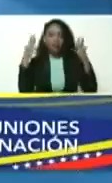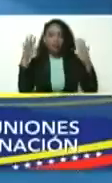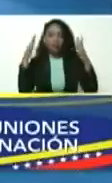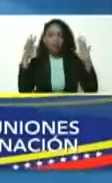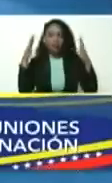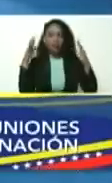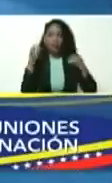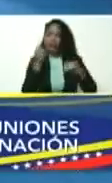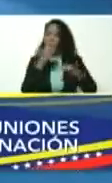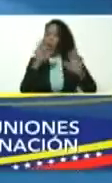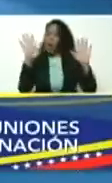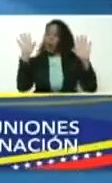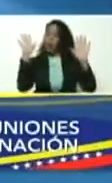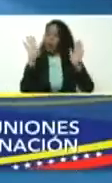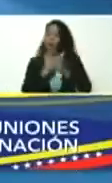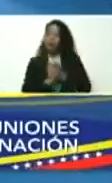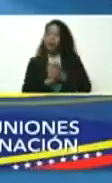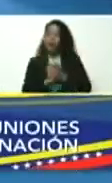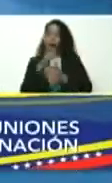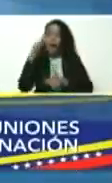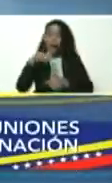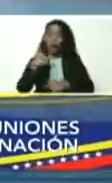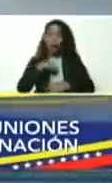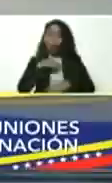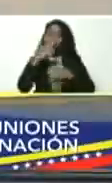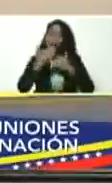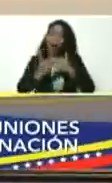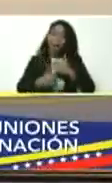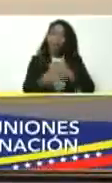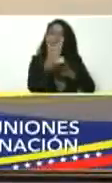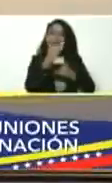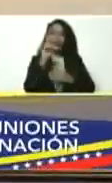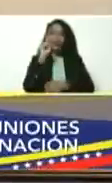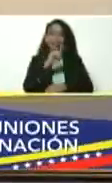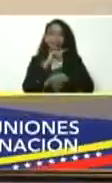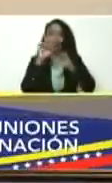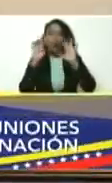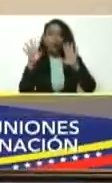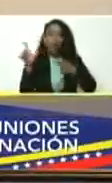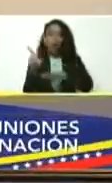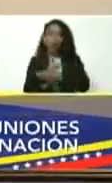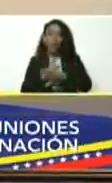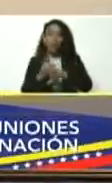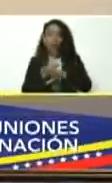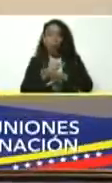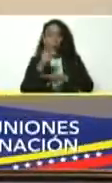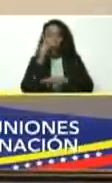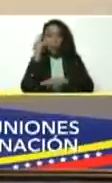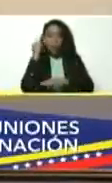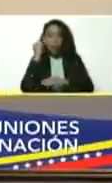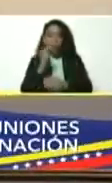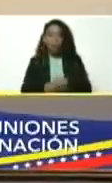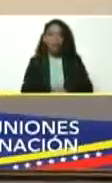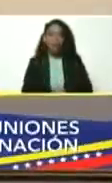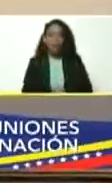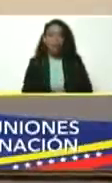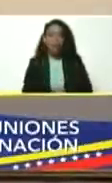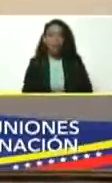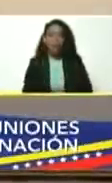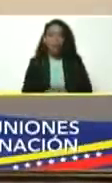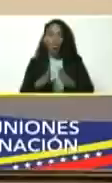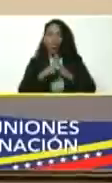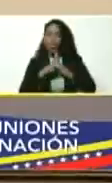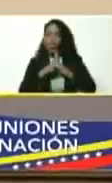y bueno aquí vamos palante 19 gobernadores y gobernadoras todos